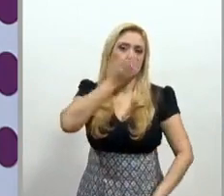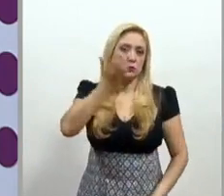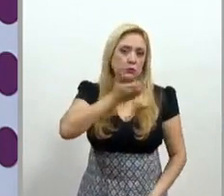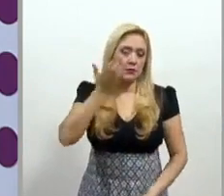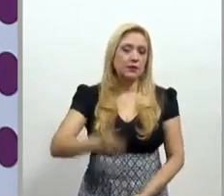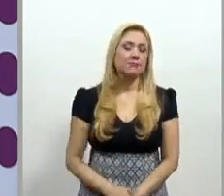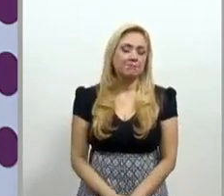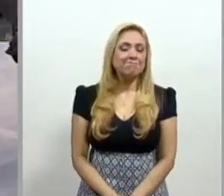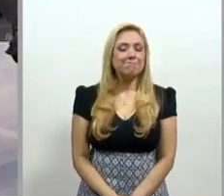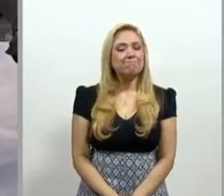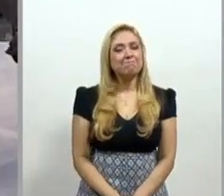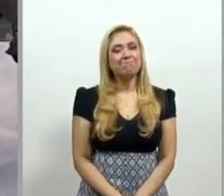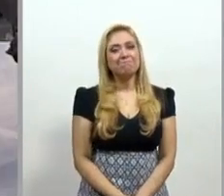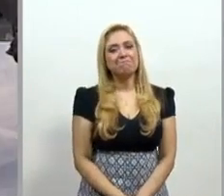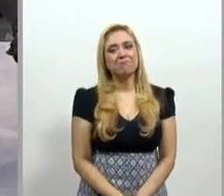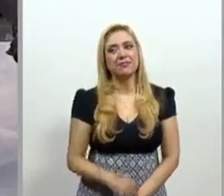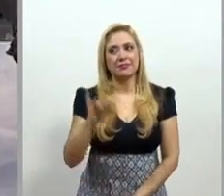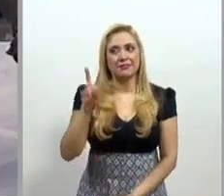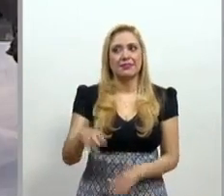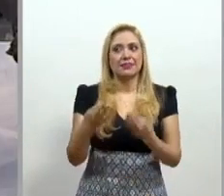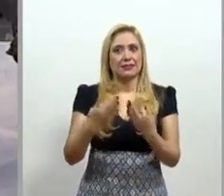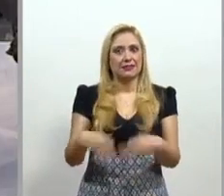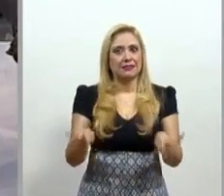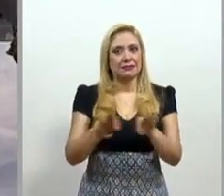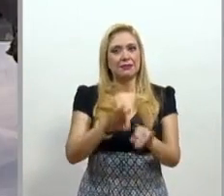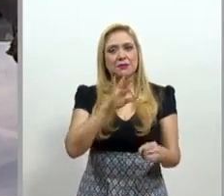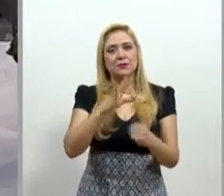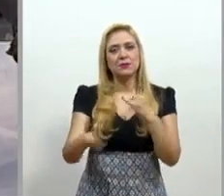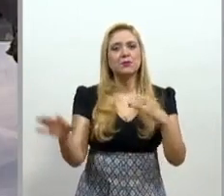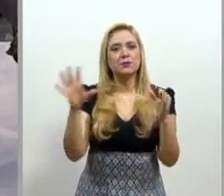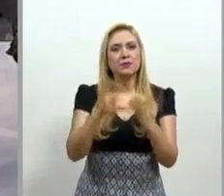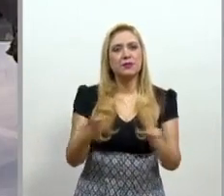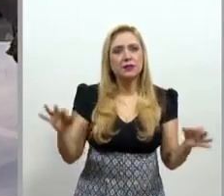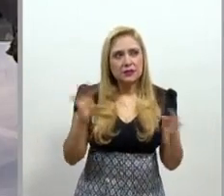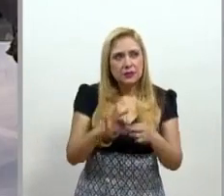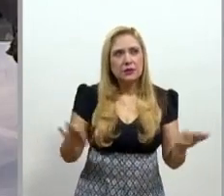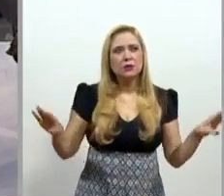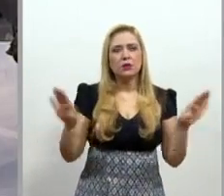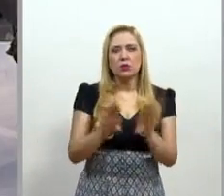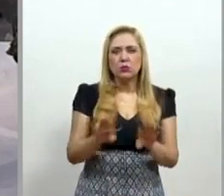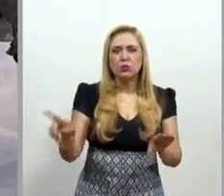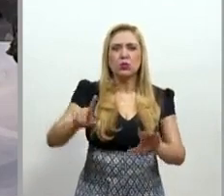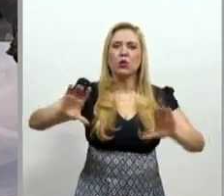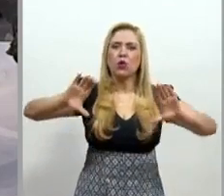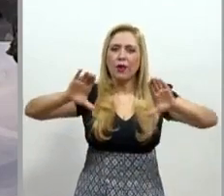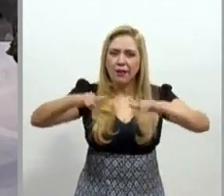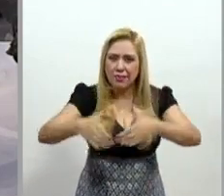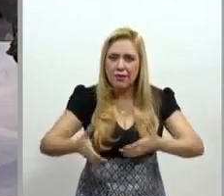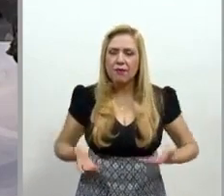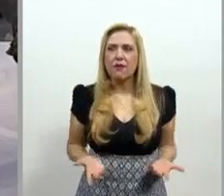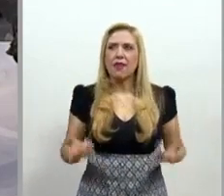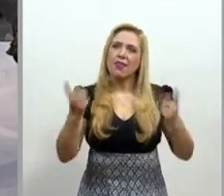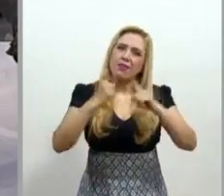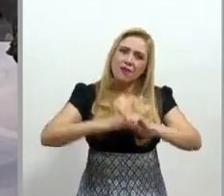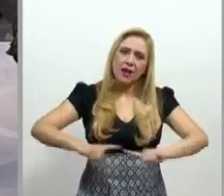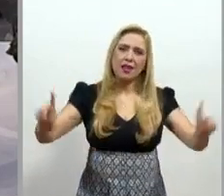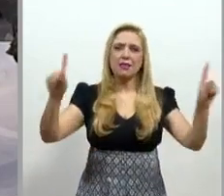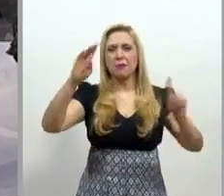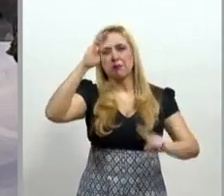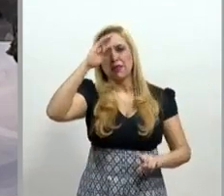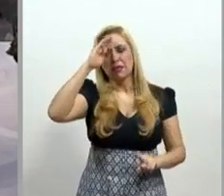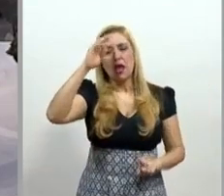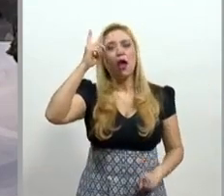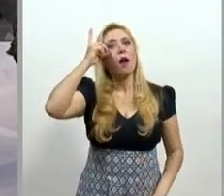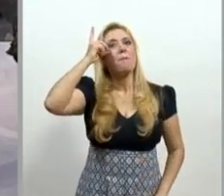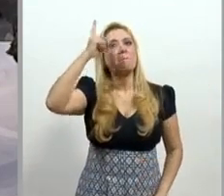Y creo que también muy relevante esto que mencionas al final, Eduardo, de las acciones colectivas y de la visión, de una visión distinta de la propiedad,